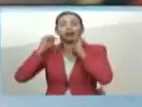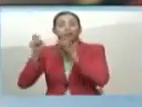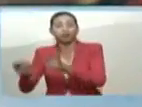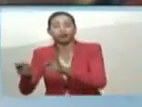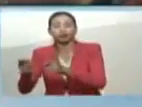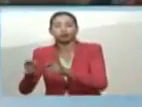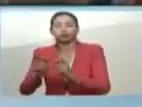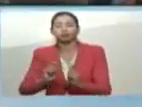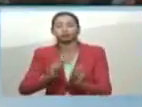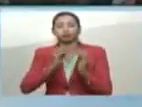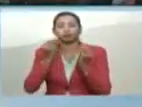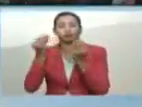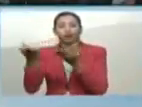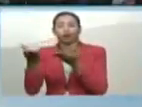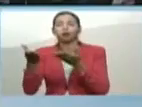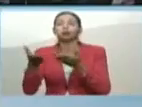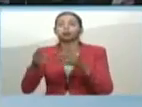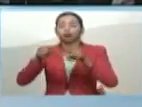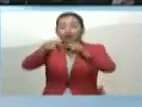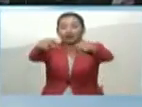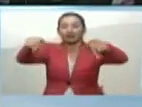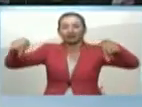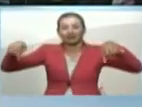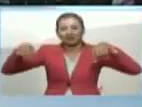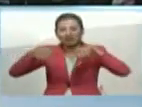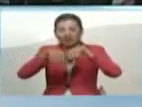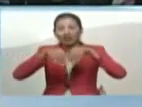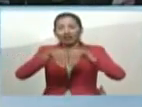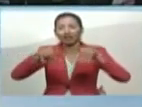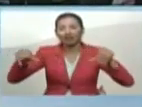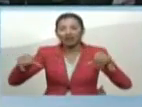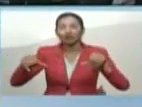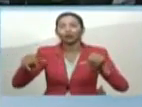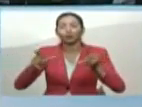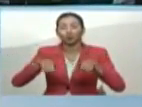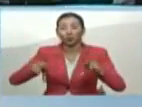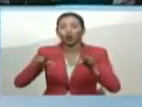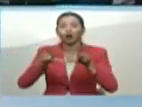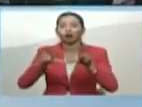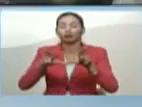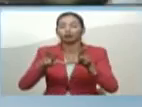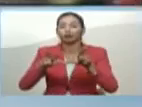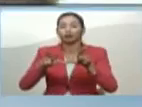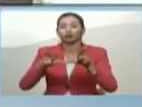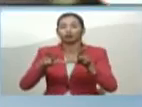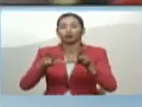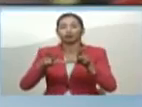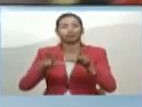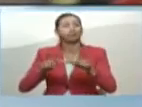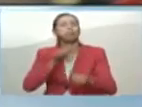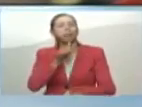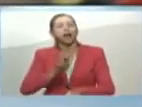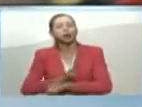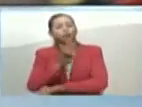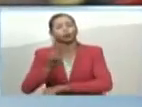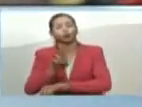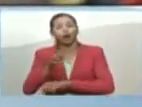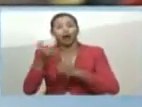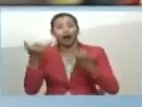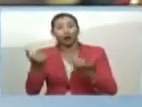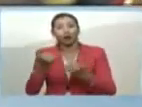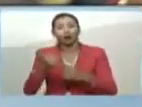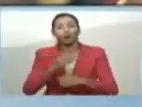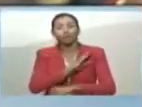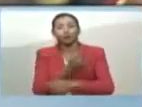territorio, extensiones de tierra, también infraestructura que no se le dan el uso adecuado, y el Poder Popular en este momento